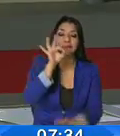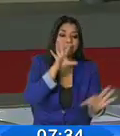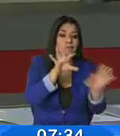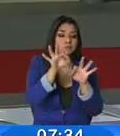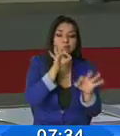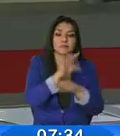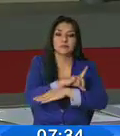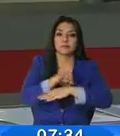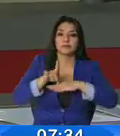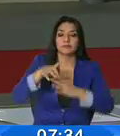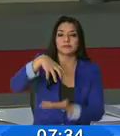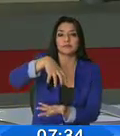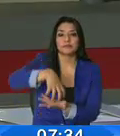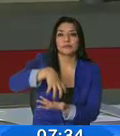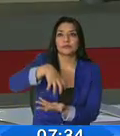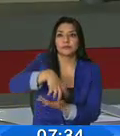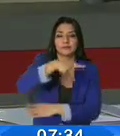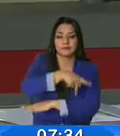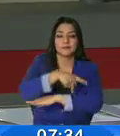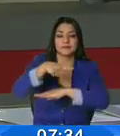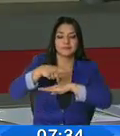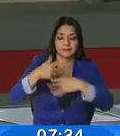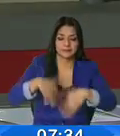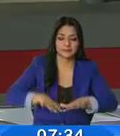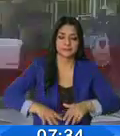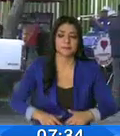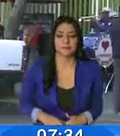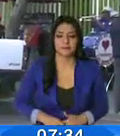del directorio provincial de la provincia de Pichincha. Veamos.